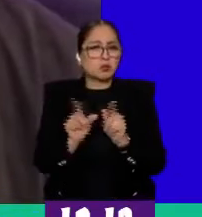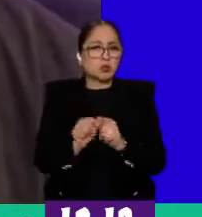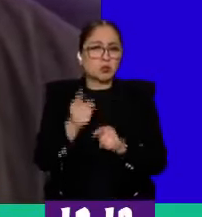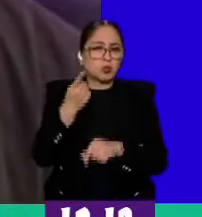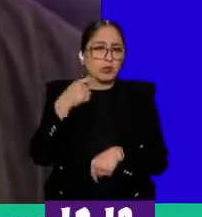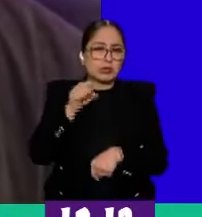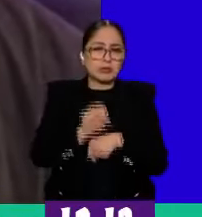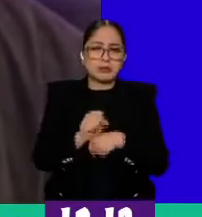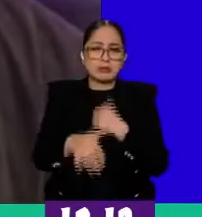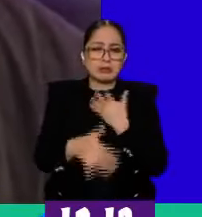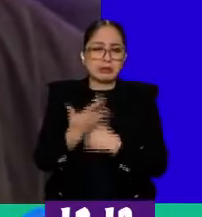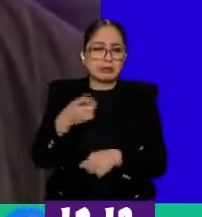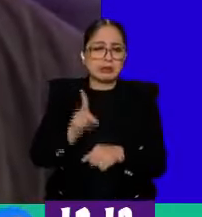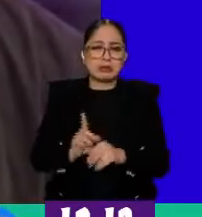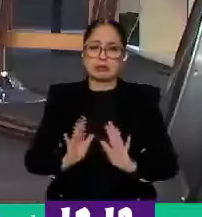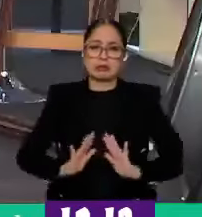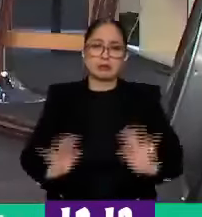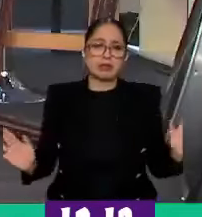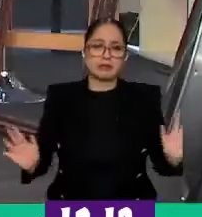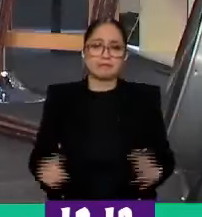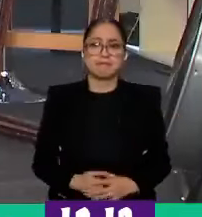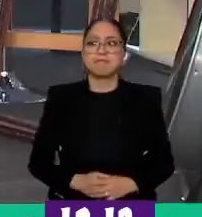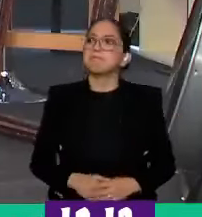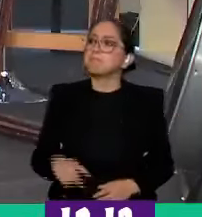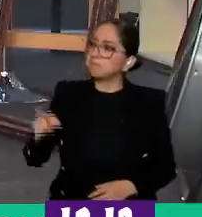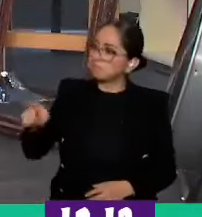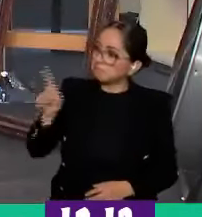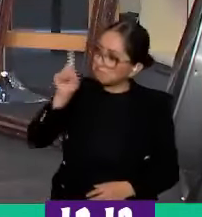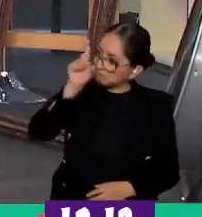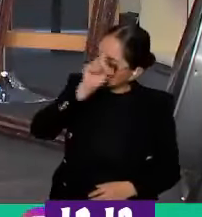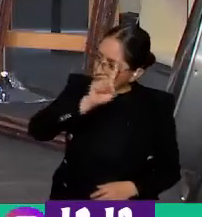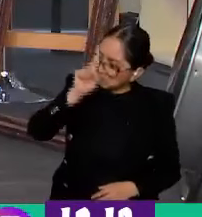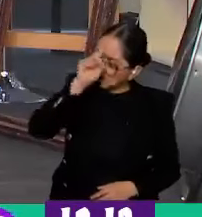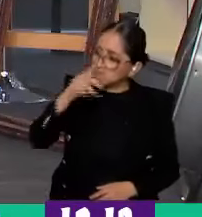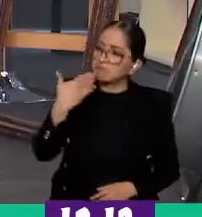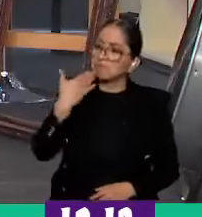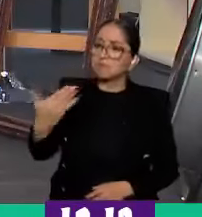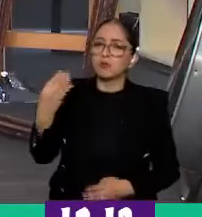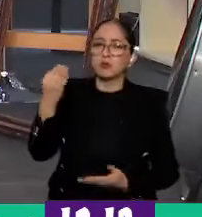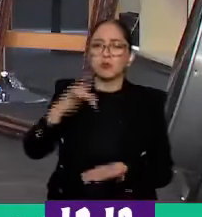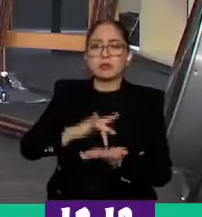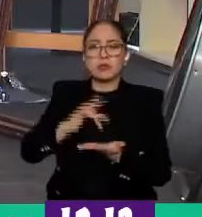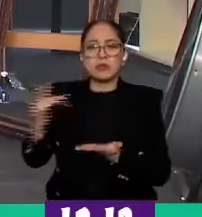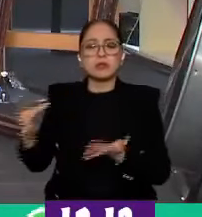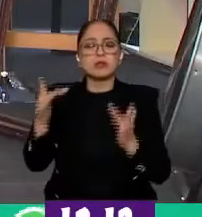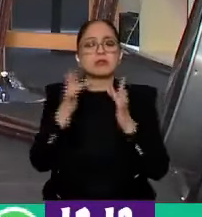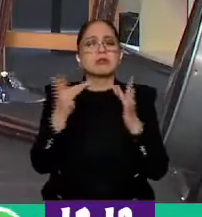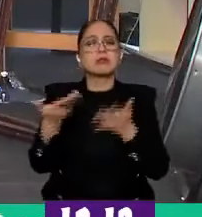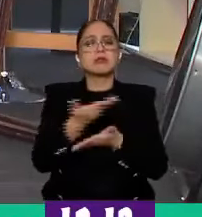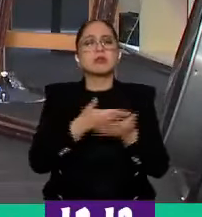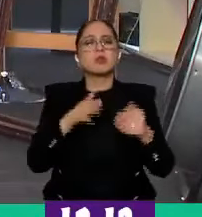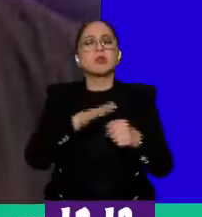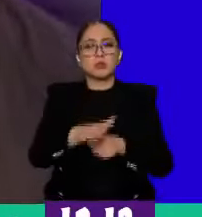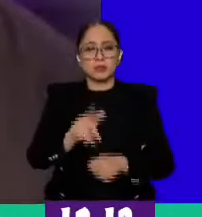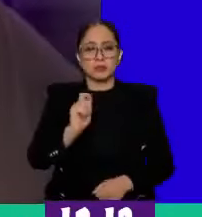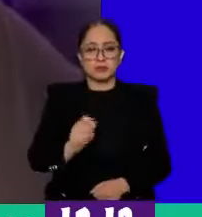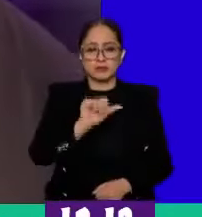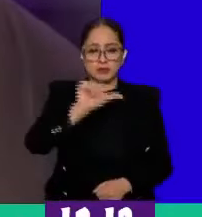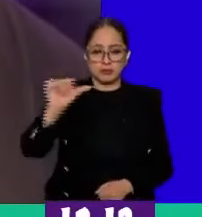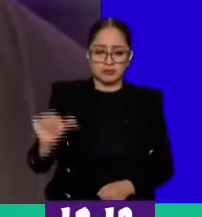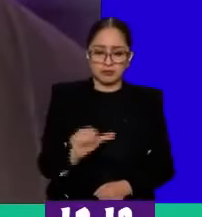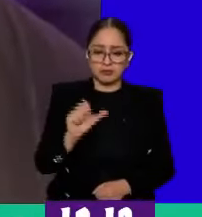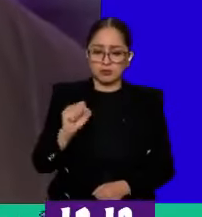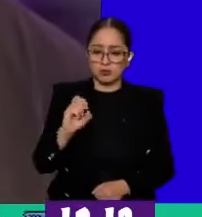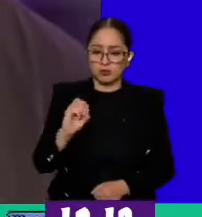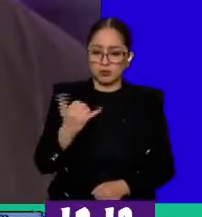15 días. Mira. Oye, pues muchas gracias, Rafita. Tus redes, baby. Arroba soy Rafa Carvajal en todas las redes